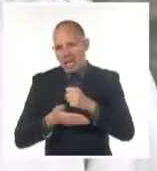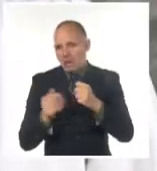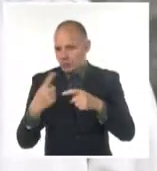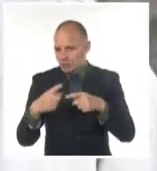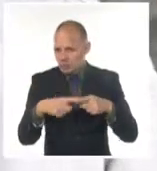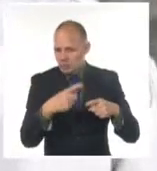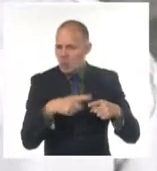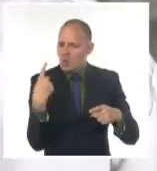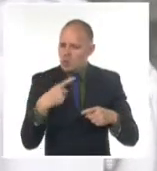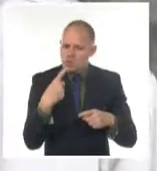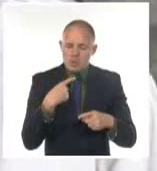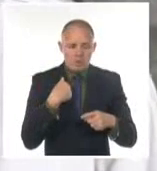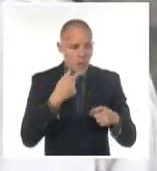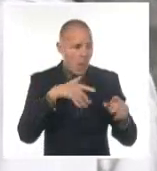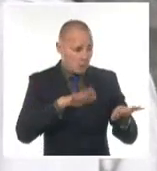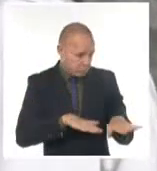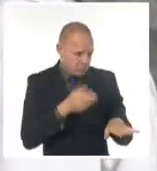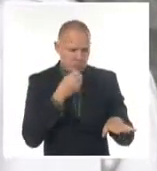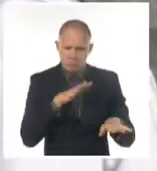empresas, a la agricultura,